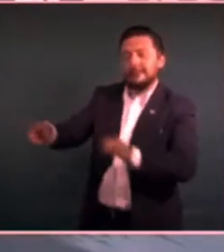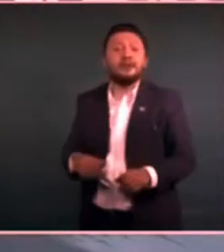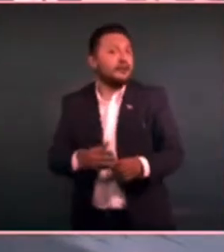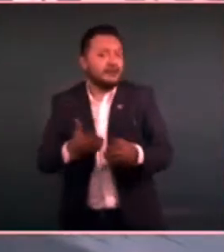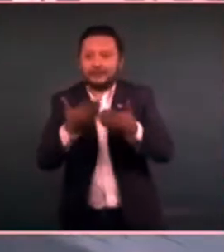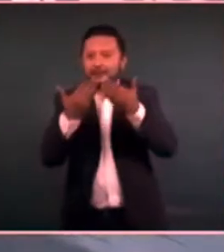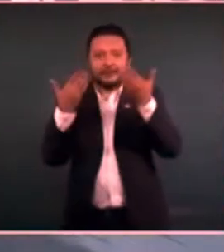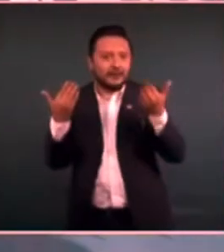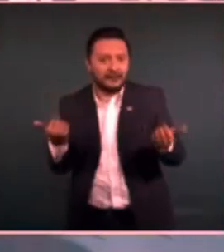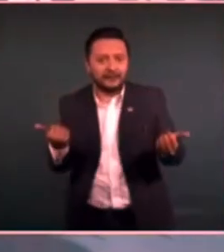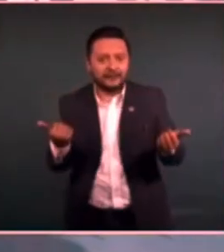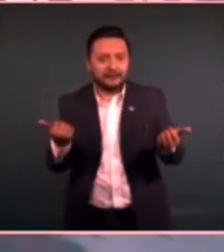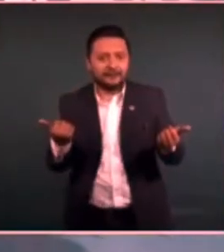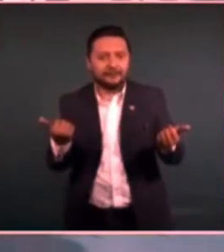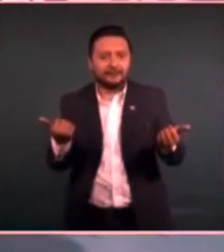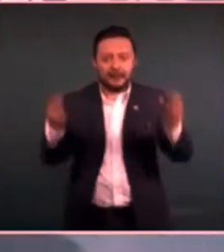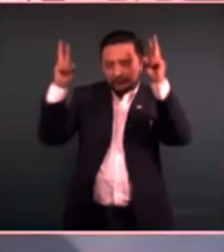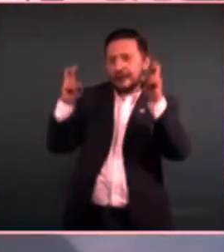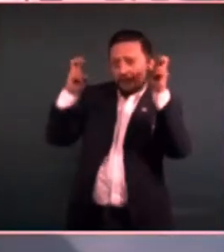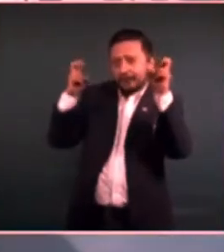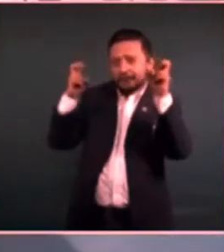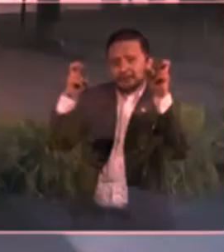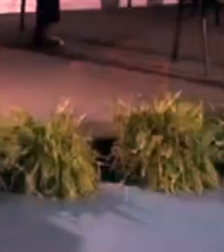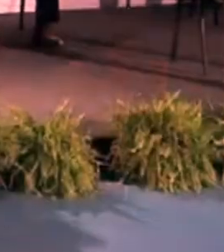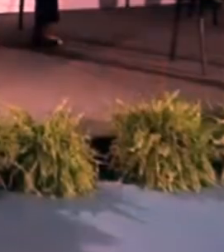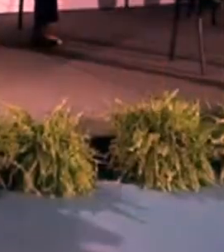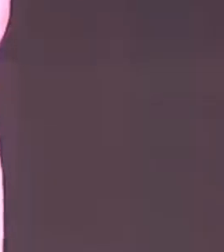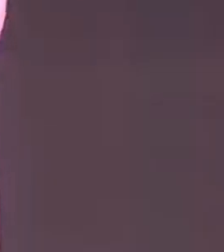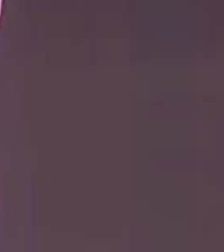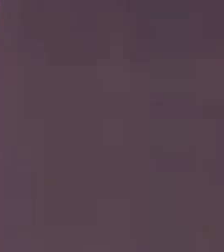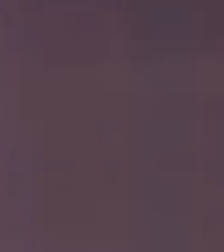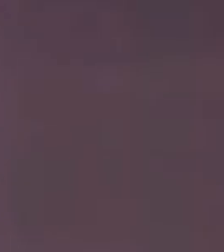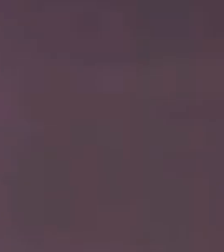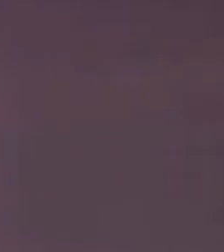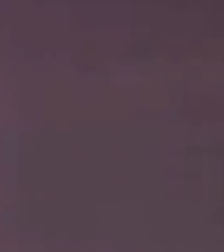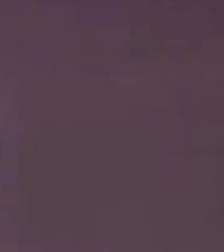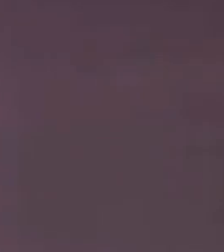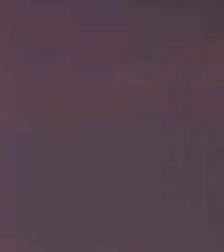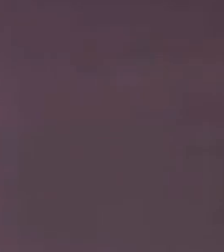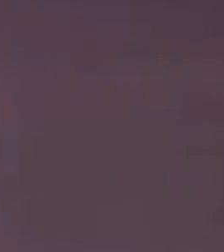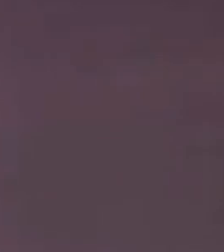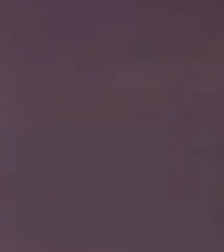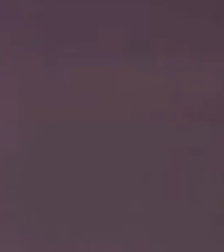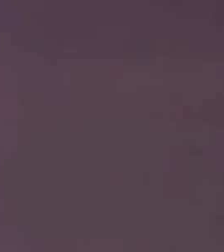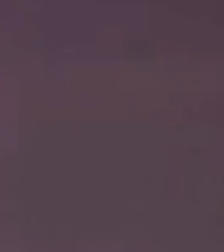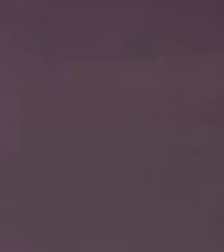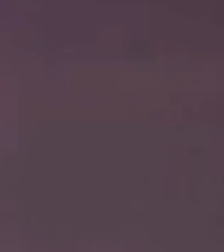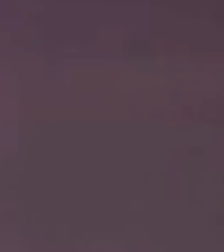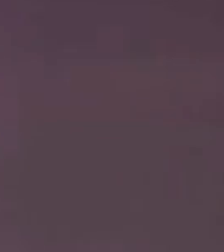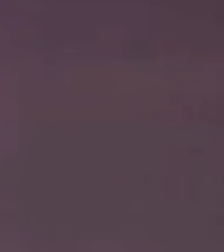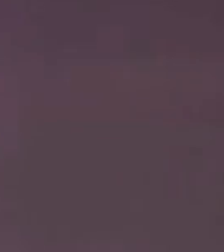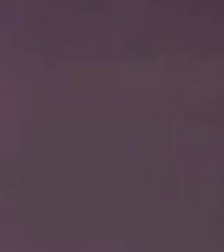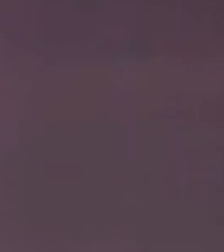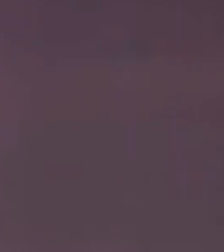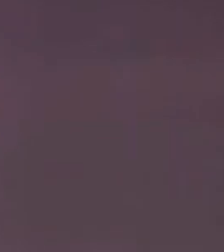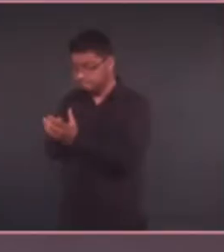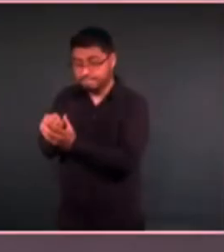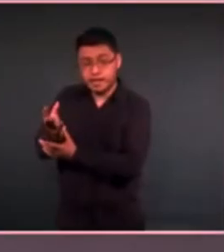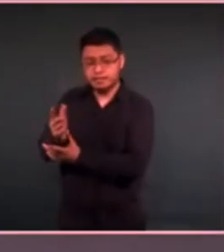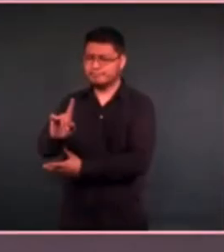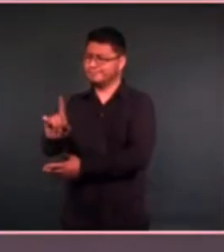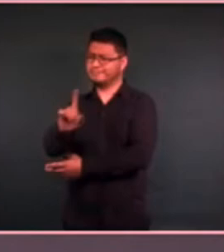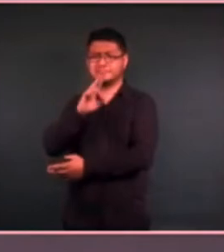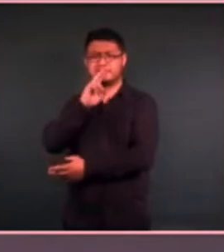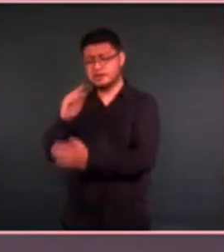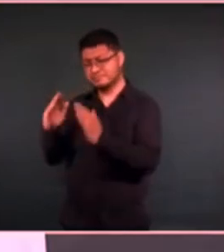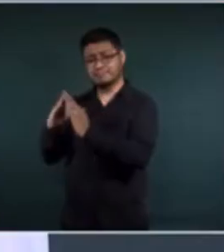Si no tenemos cuestiones urgentes que nos lleven a salir de la casa, es